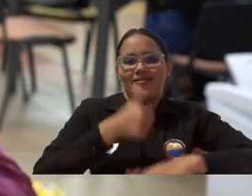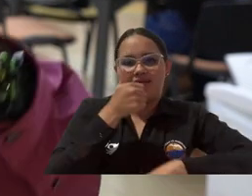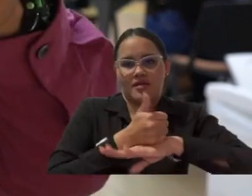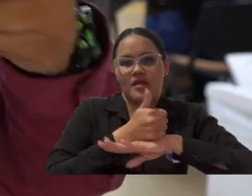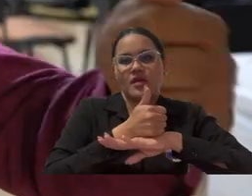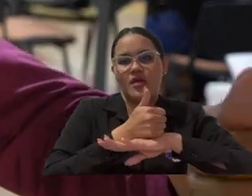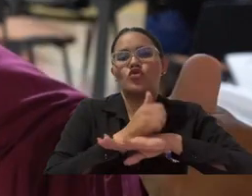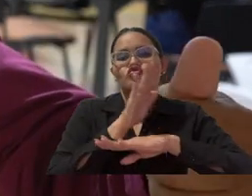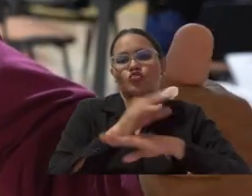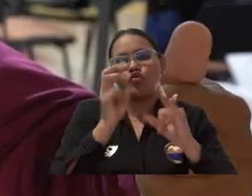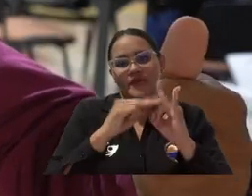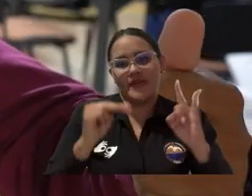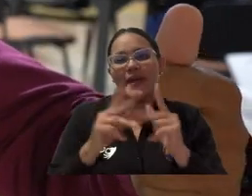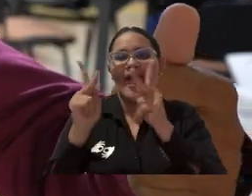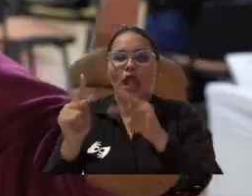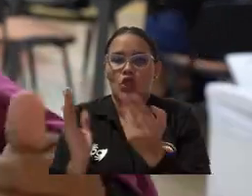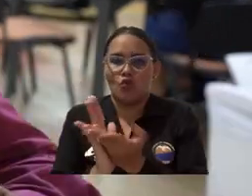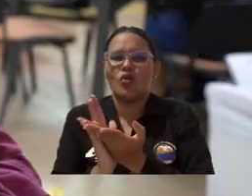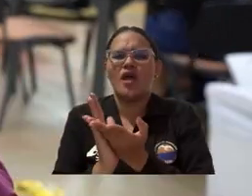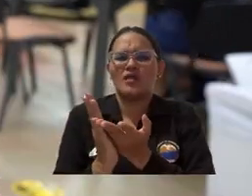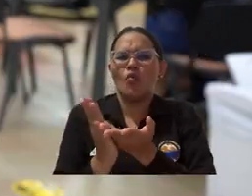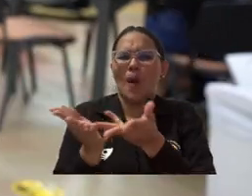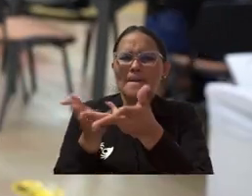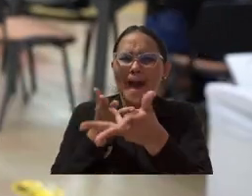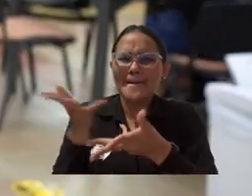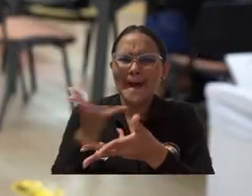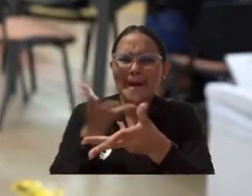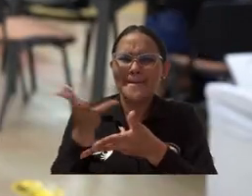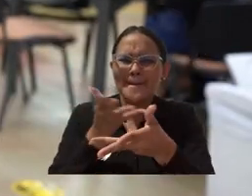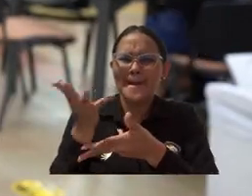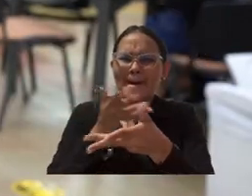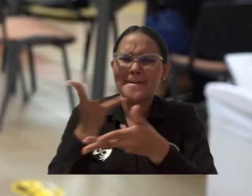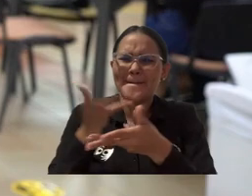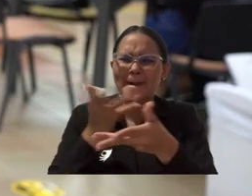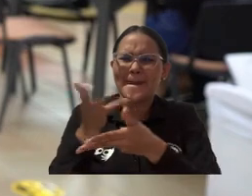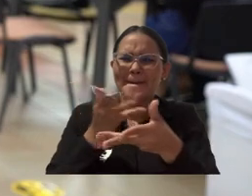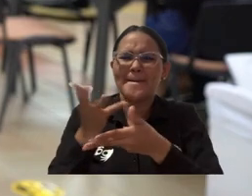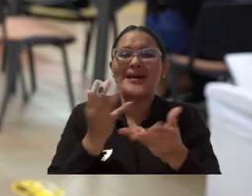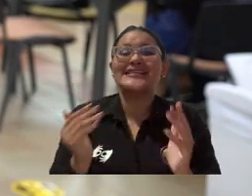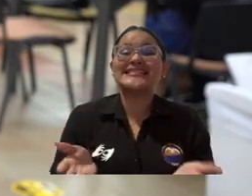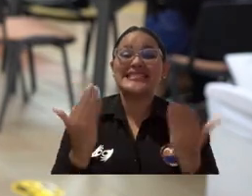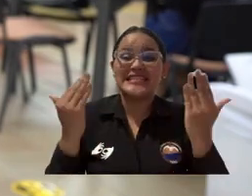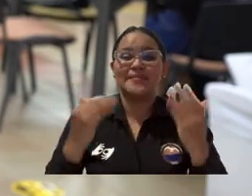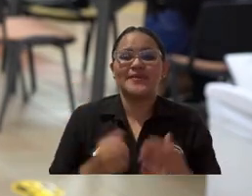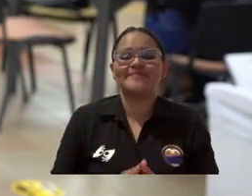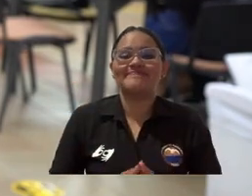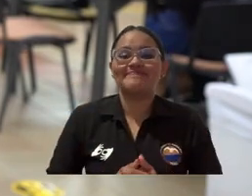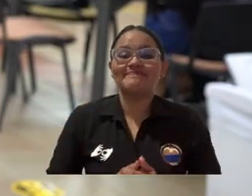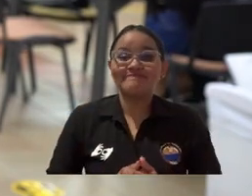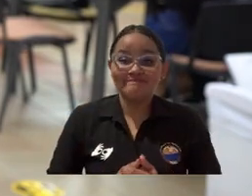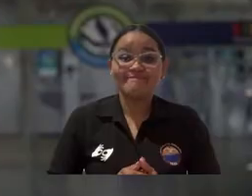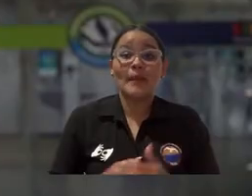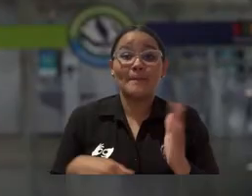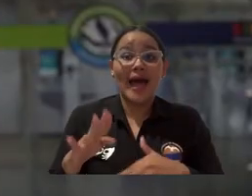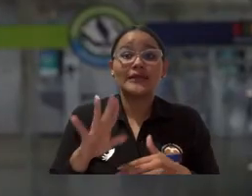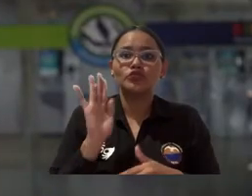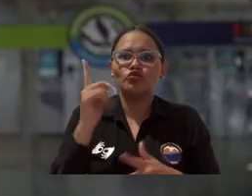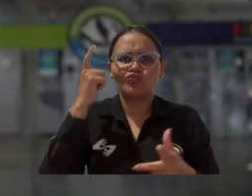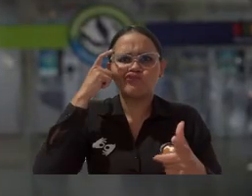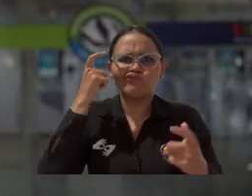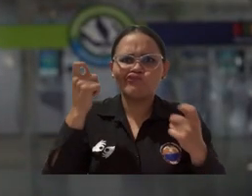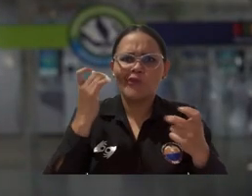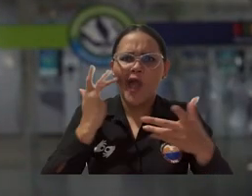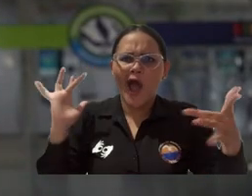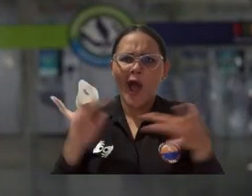da entre los directivos de una universidad y los estudiantes, eso genera una pertenencia para con la institución. Cuando se